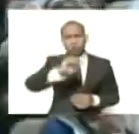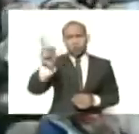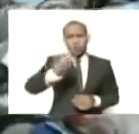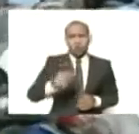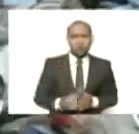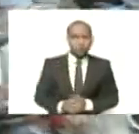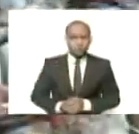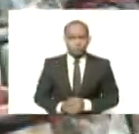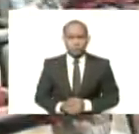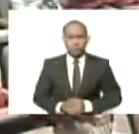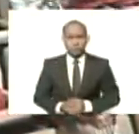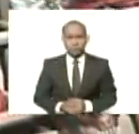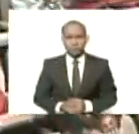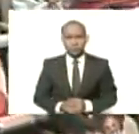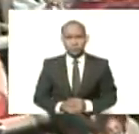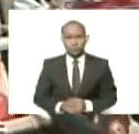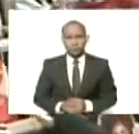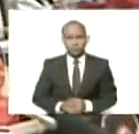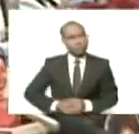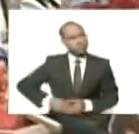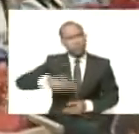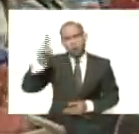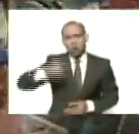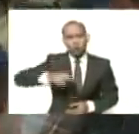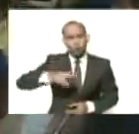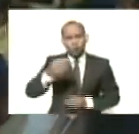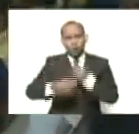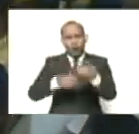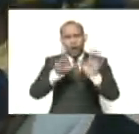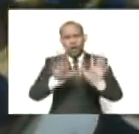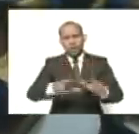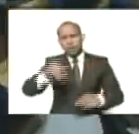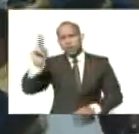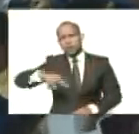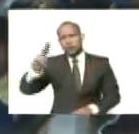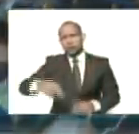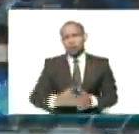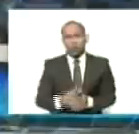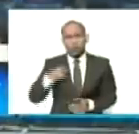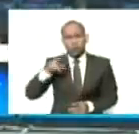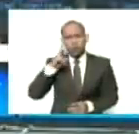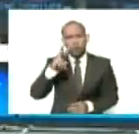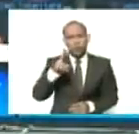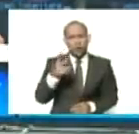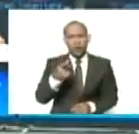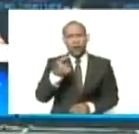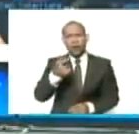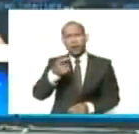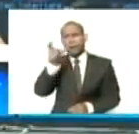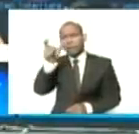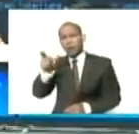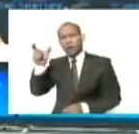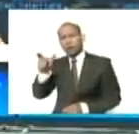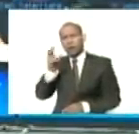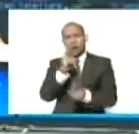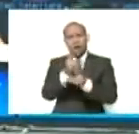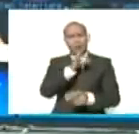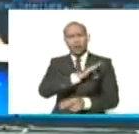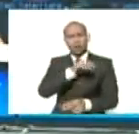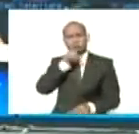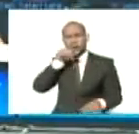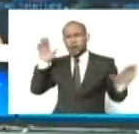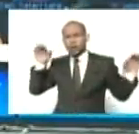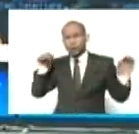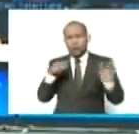jamás. Jamás ha sido así, porque veo algunos tuiteros por ahí enfrentando